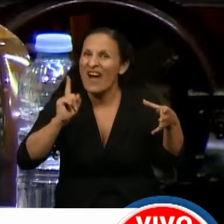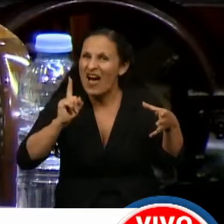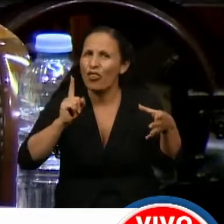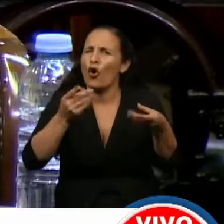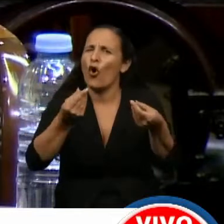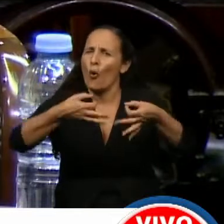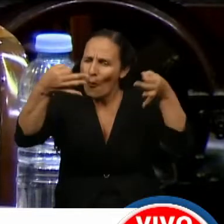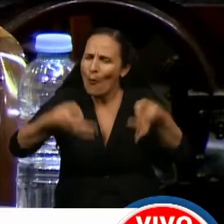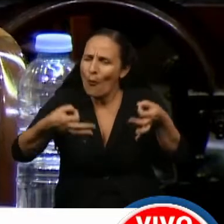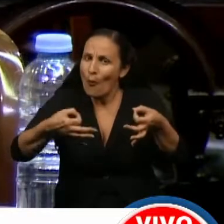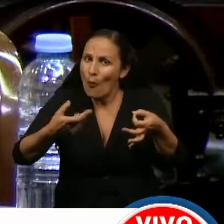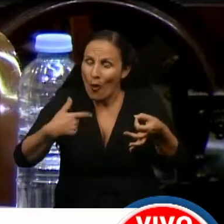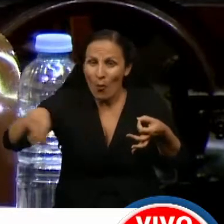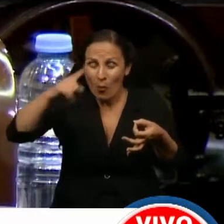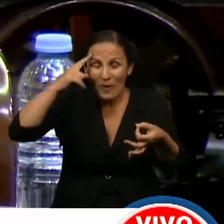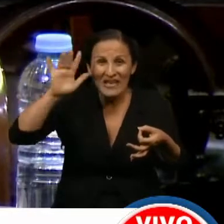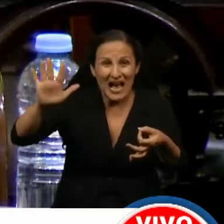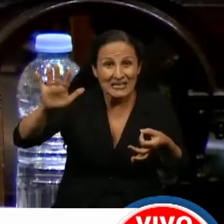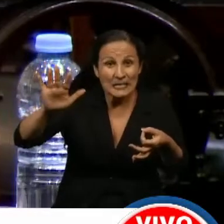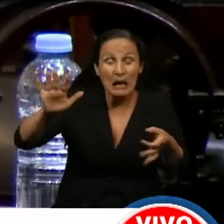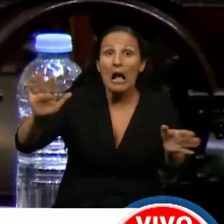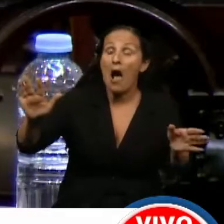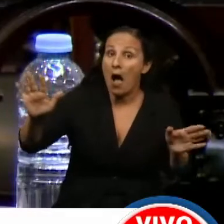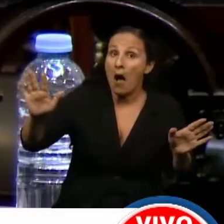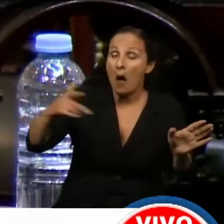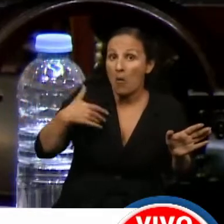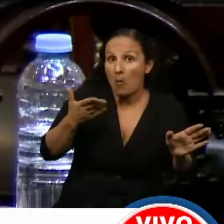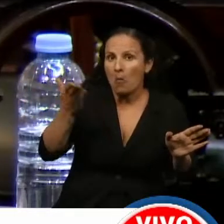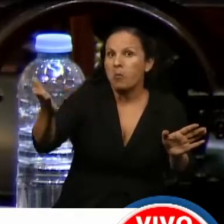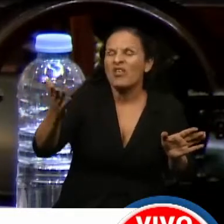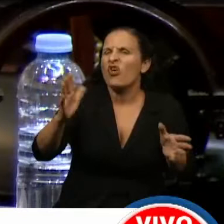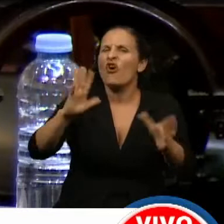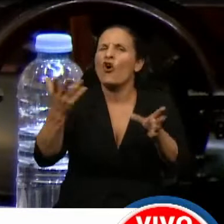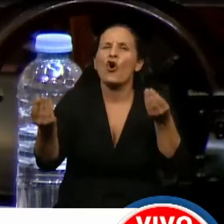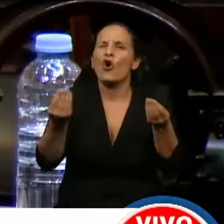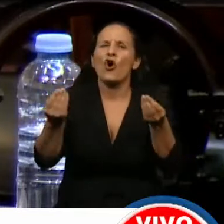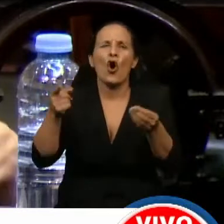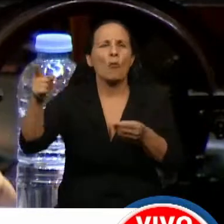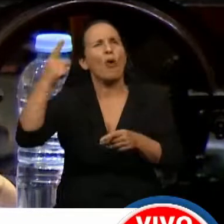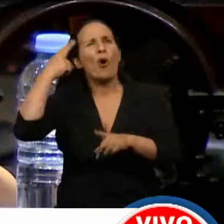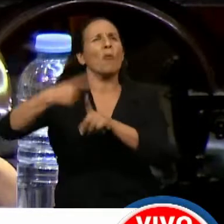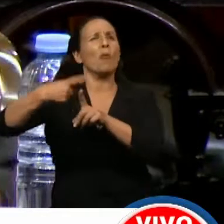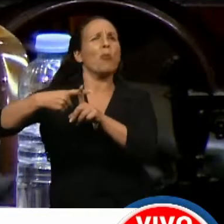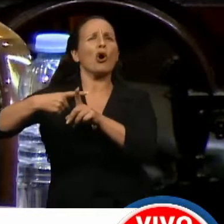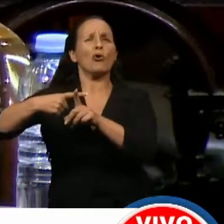en la Argentina, les voy a decir que nos compartan qué fórmula del optimismo,